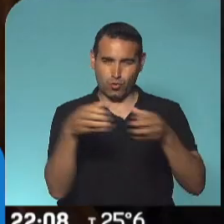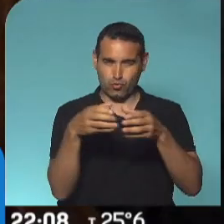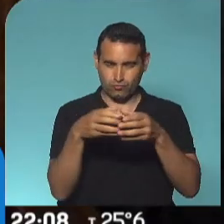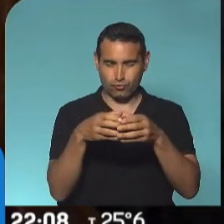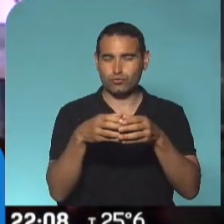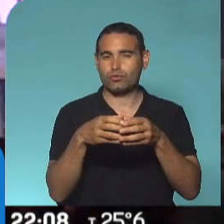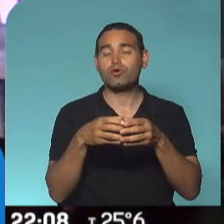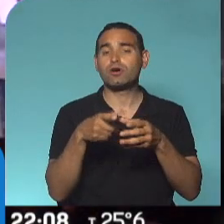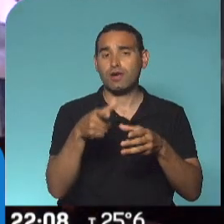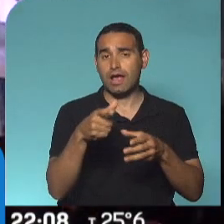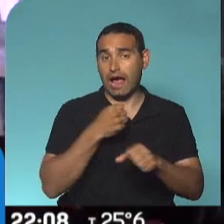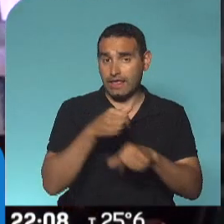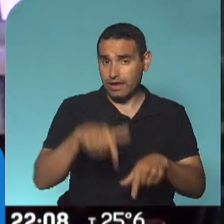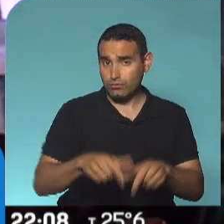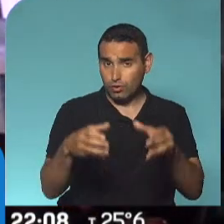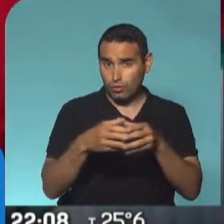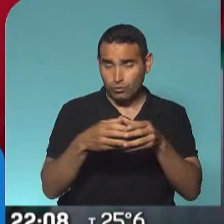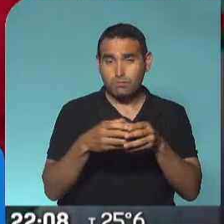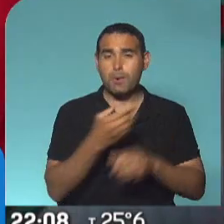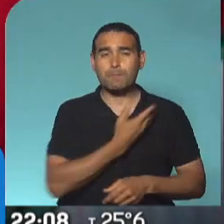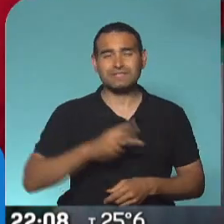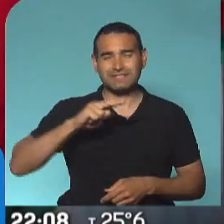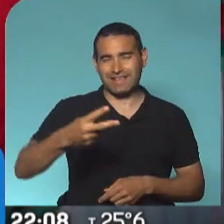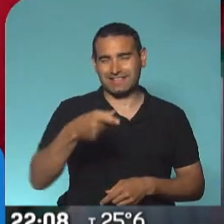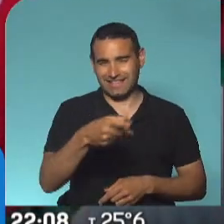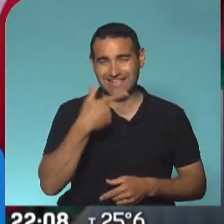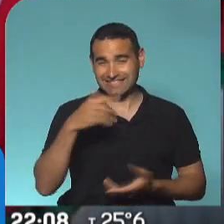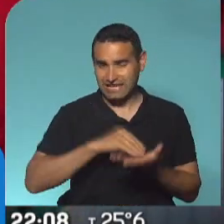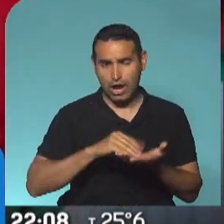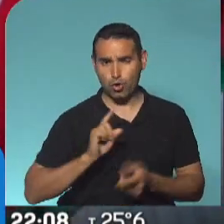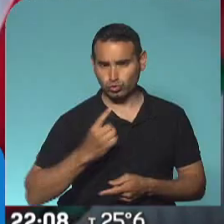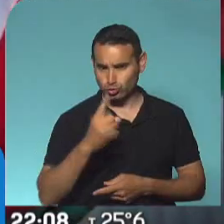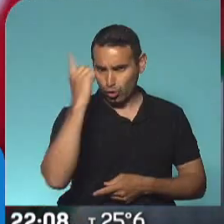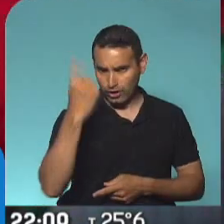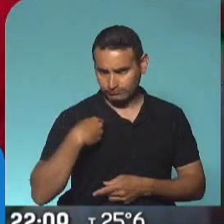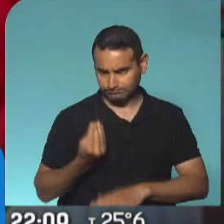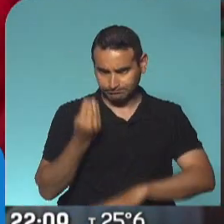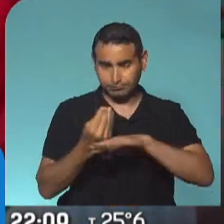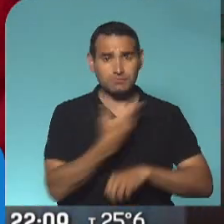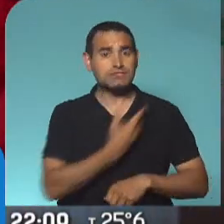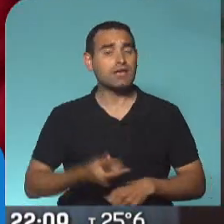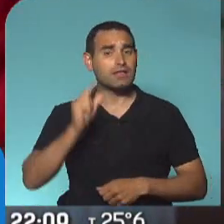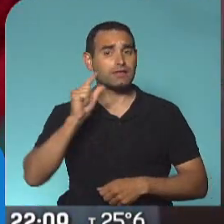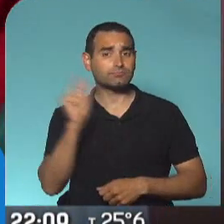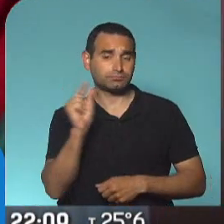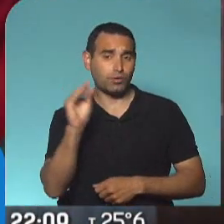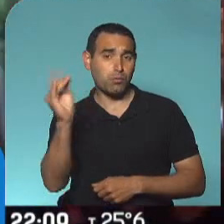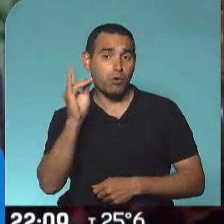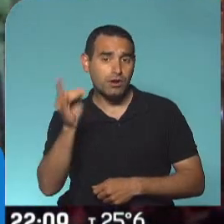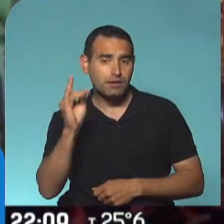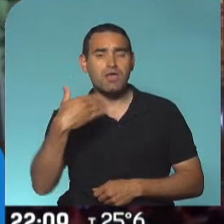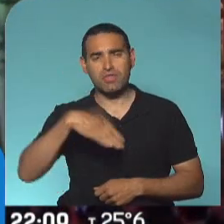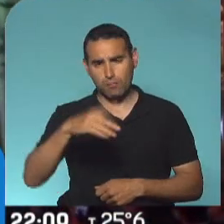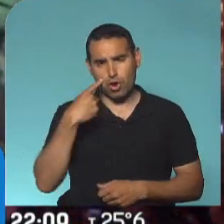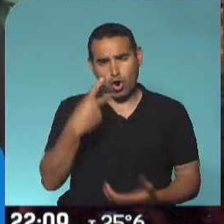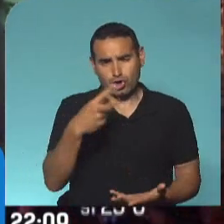Demócrata Social, hasta ahora vicepresidenta del Senado, se autoproclamó presidenta interina de Bolivia y logró, luego, el